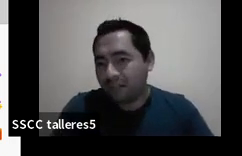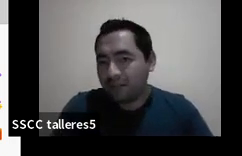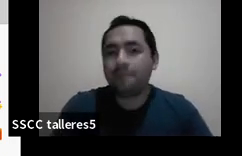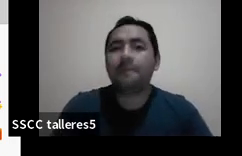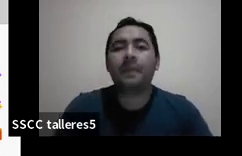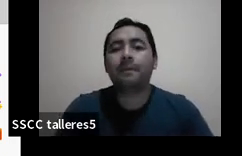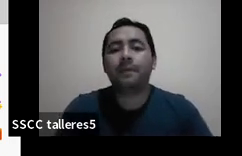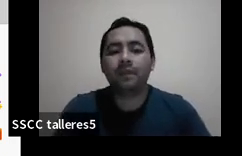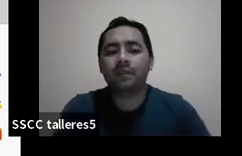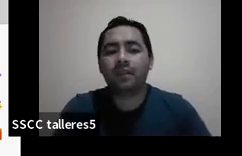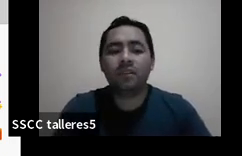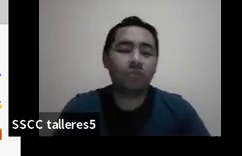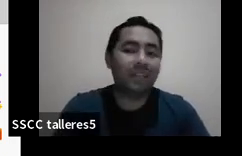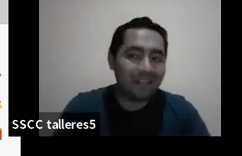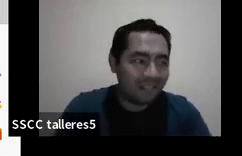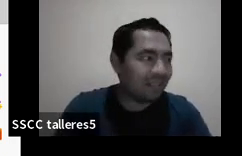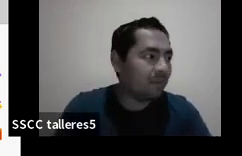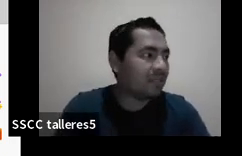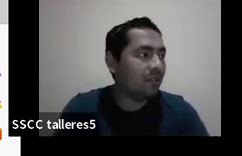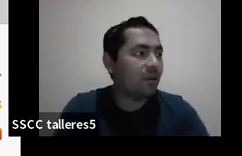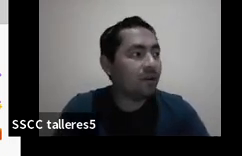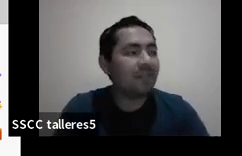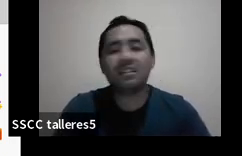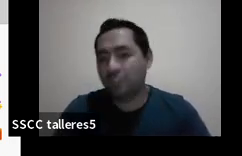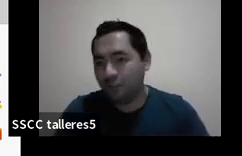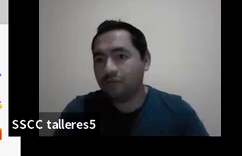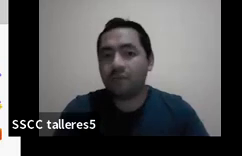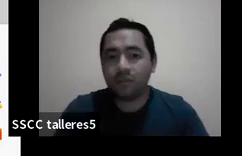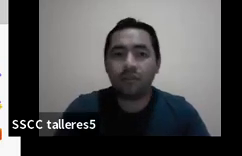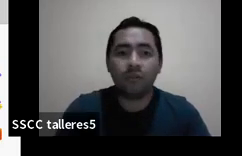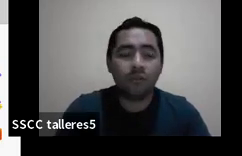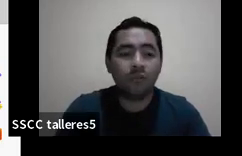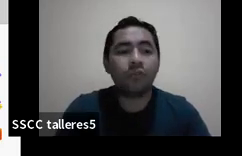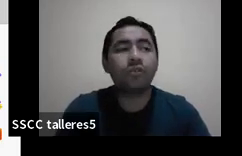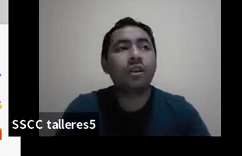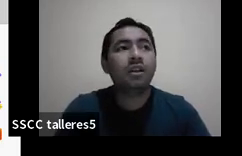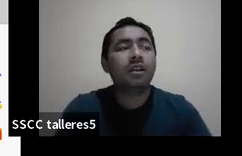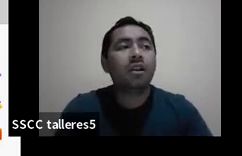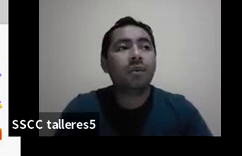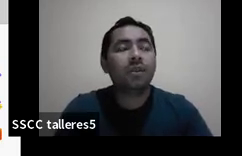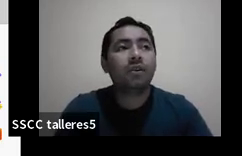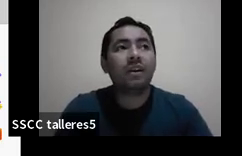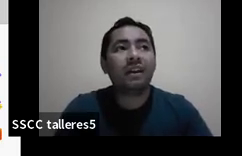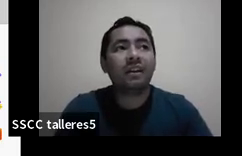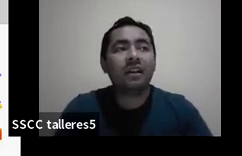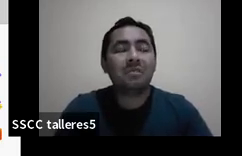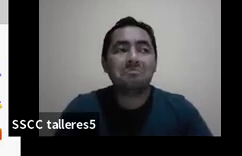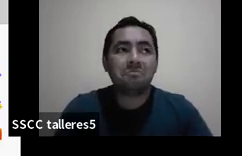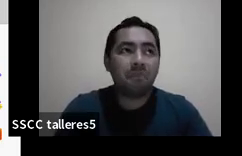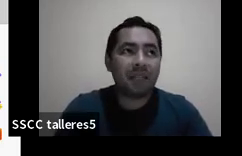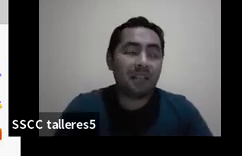cómo escribirte, ¿ya? Entonces, ¿esa es una realidad que está pasando ahora? Sí, sí, conozco muchos, como